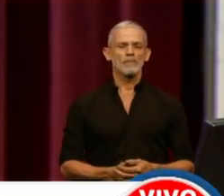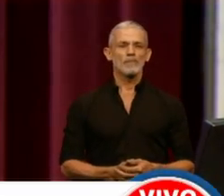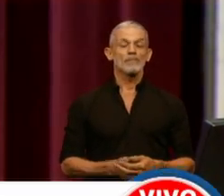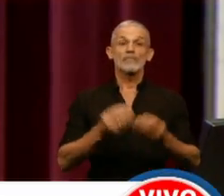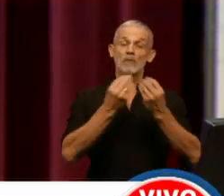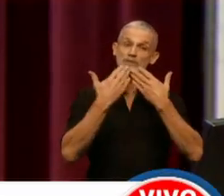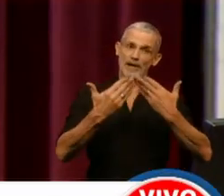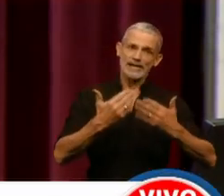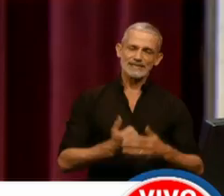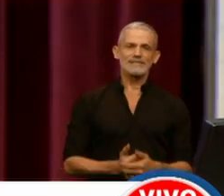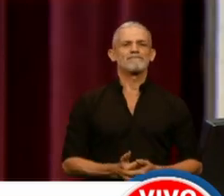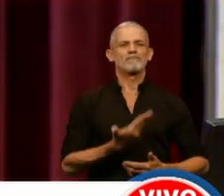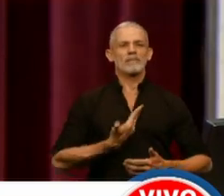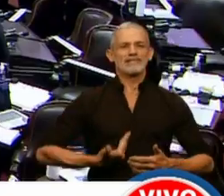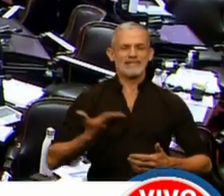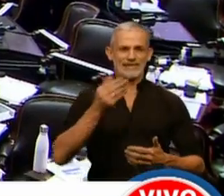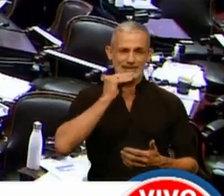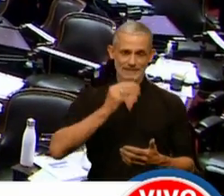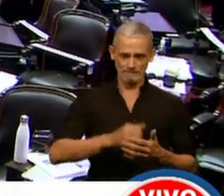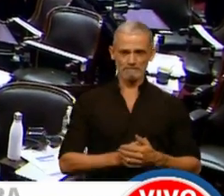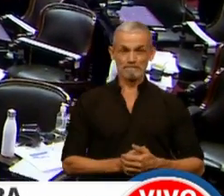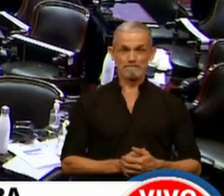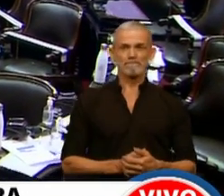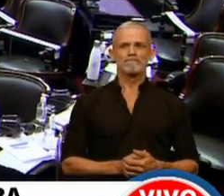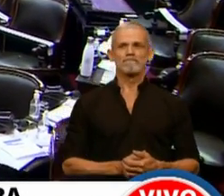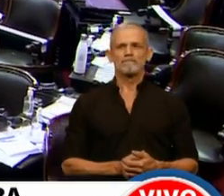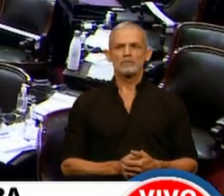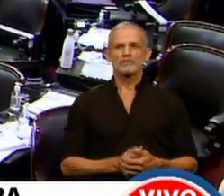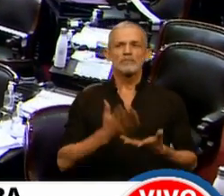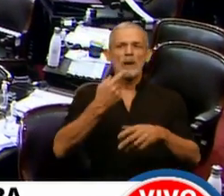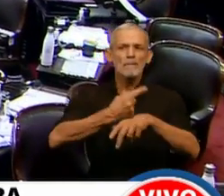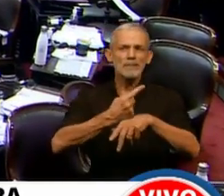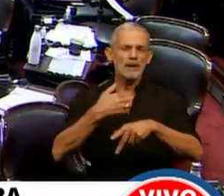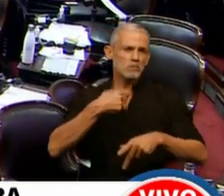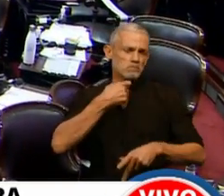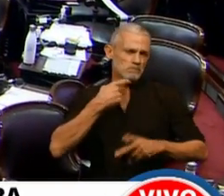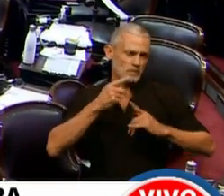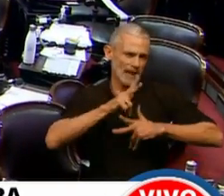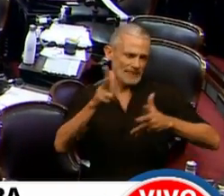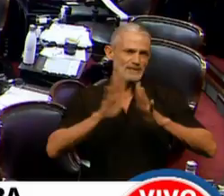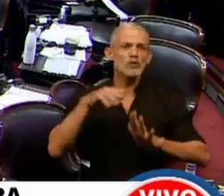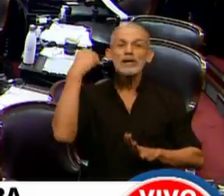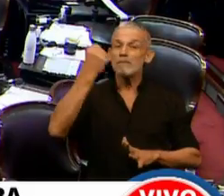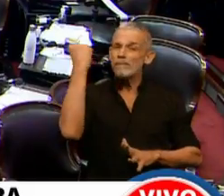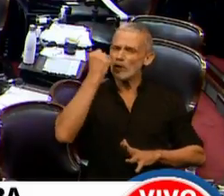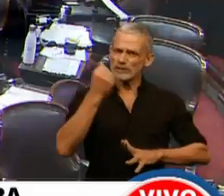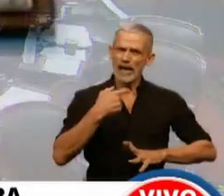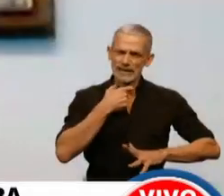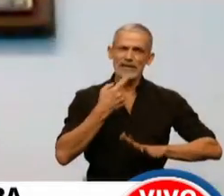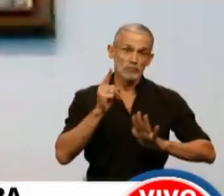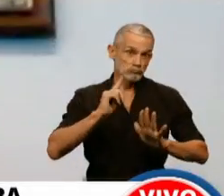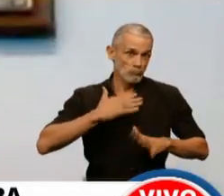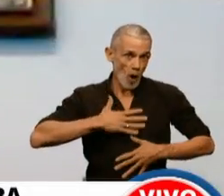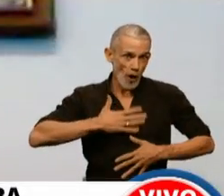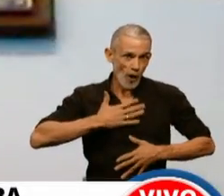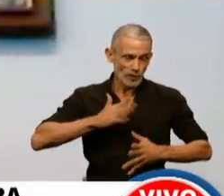muchas gracias presidente lo primero para expresar es que considero importante y celebró